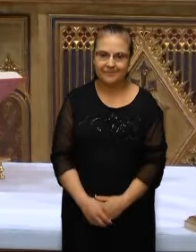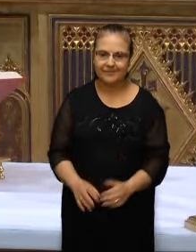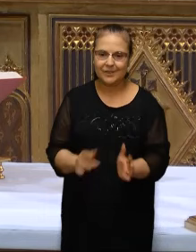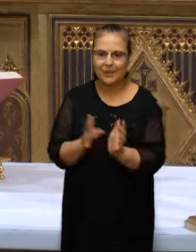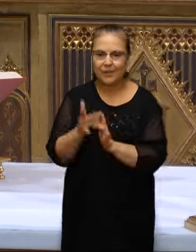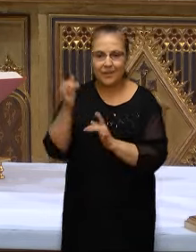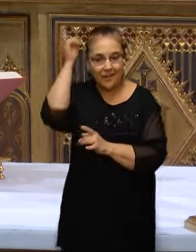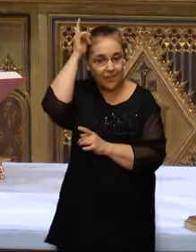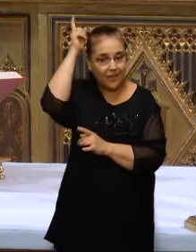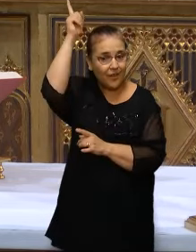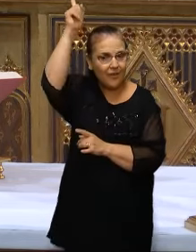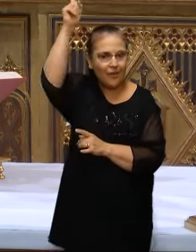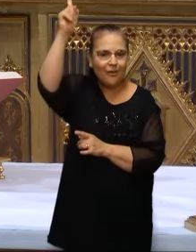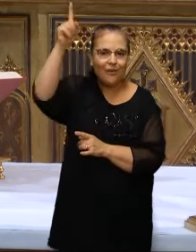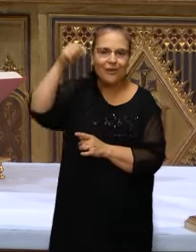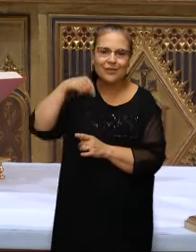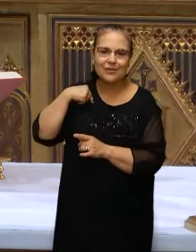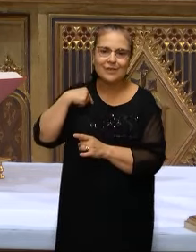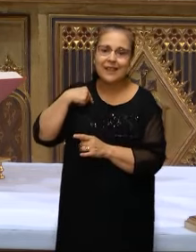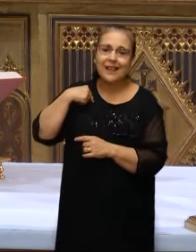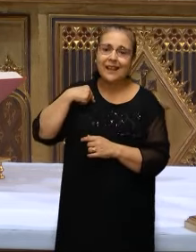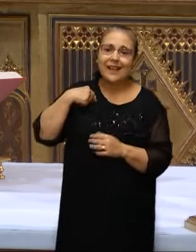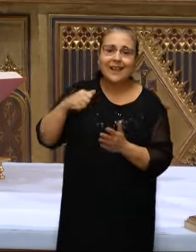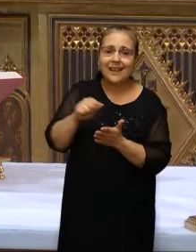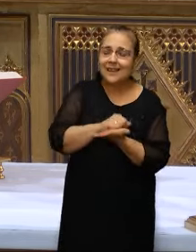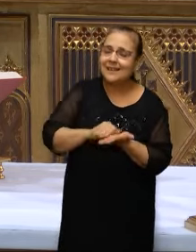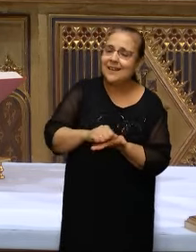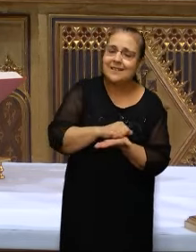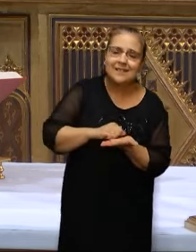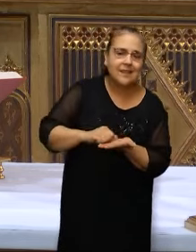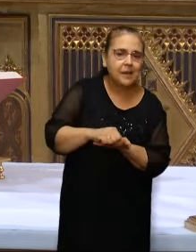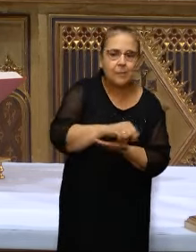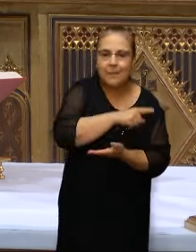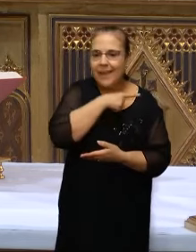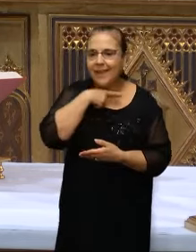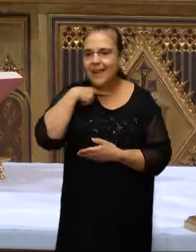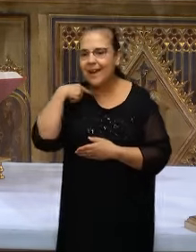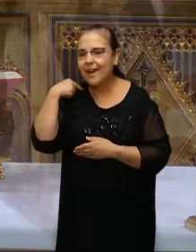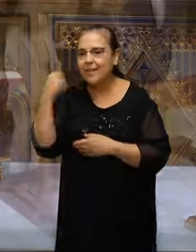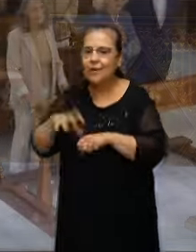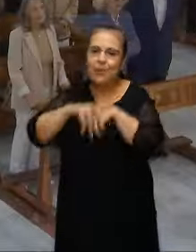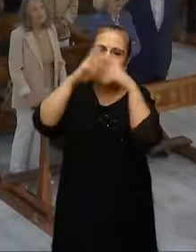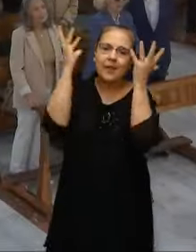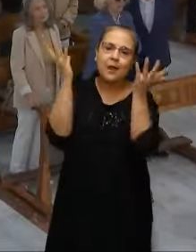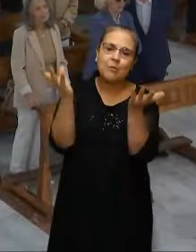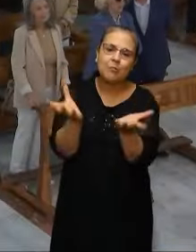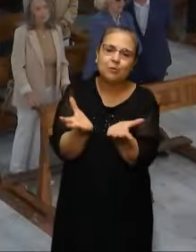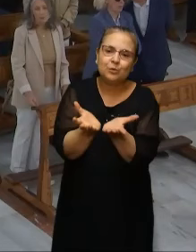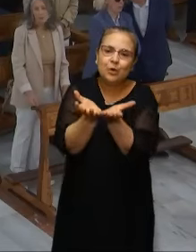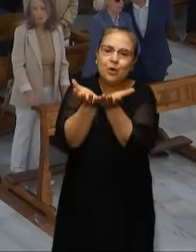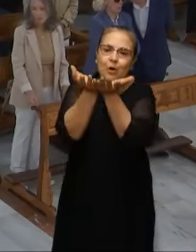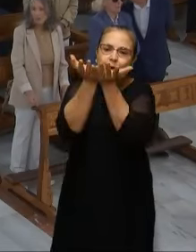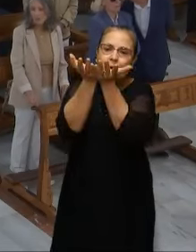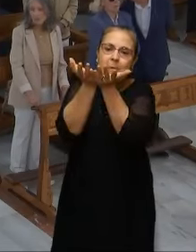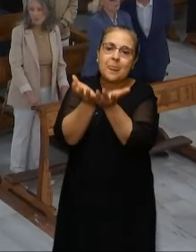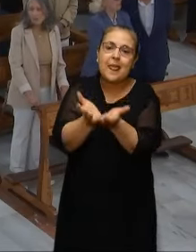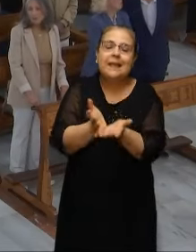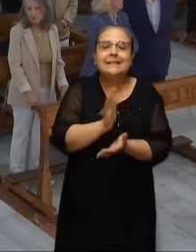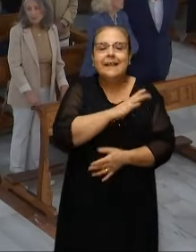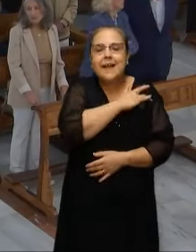Cordero de Dios que quitas el pecado del